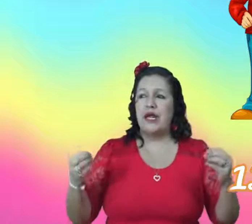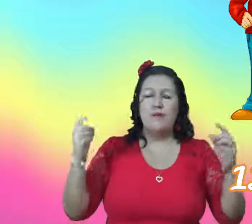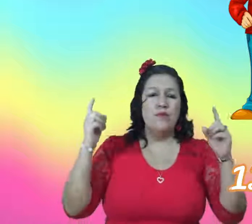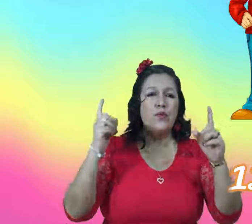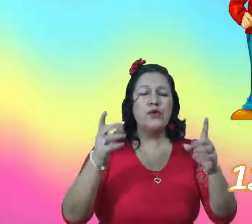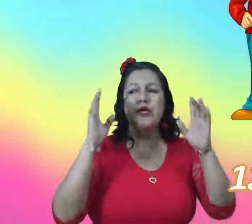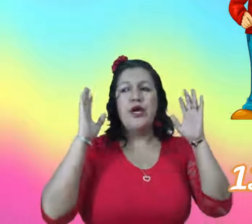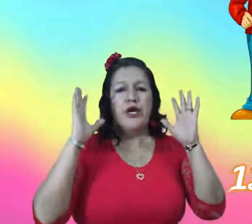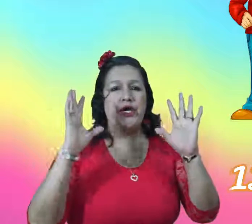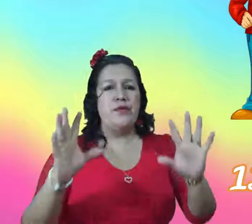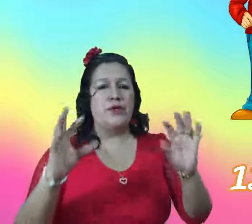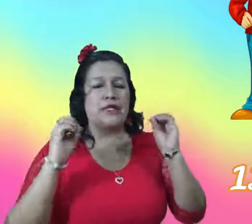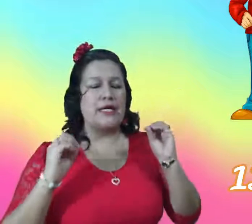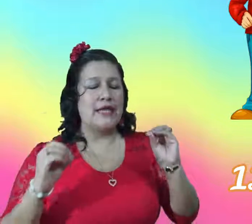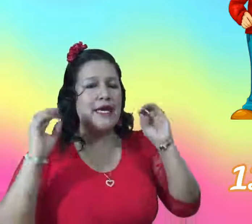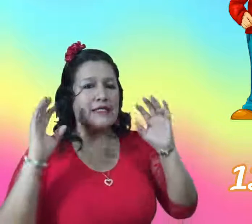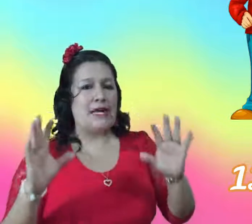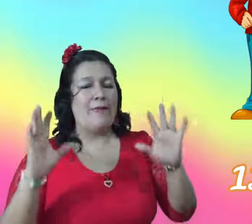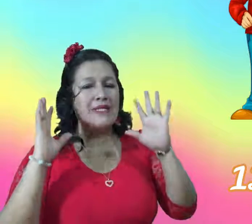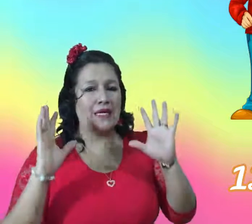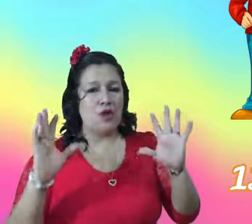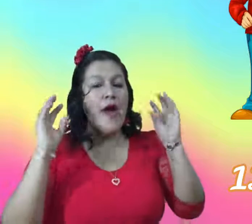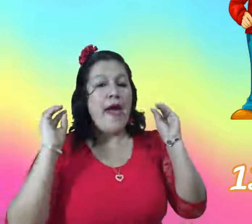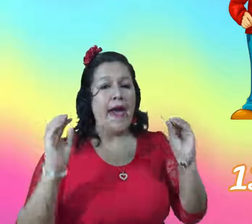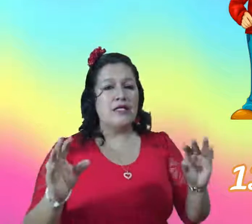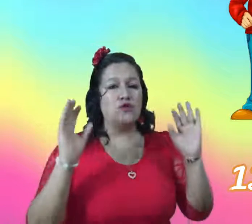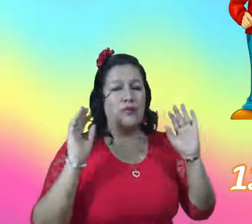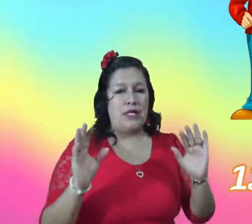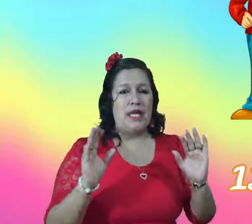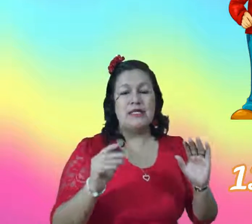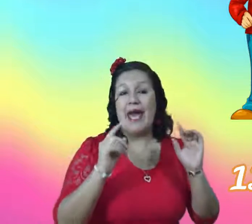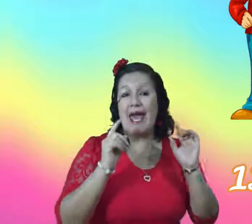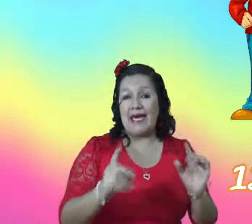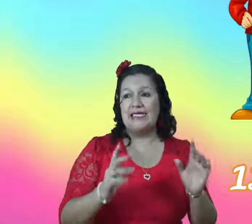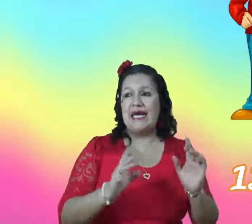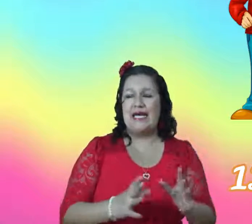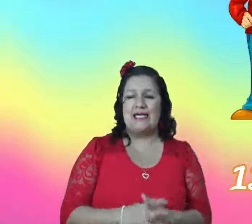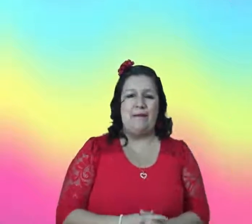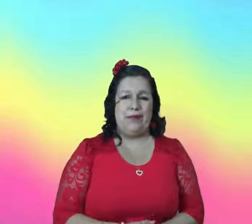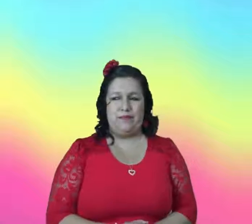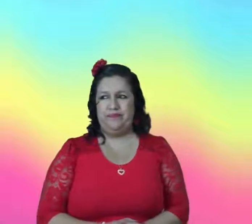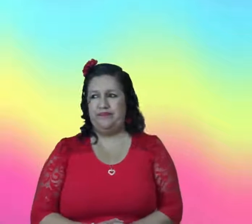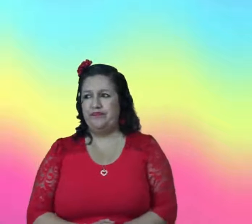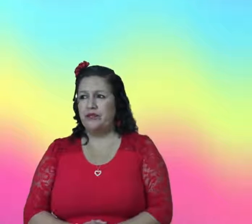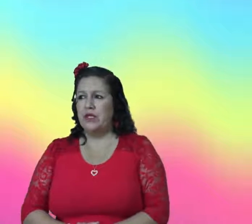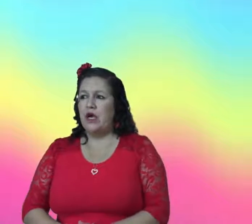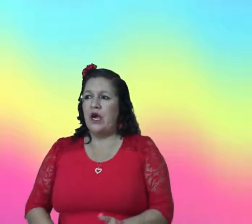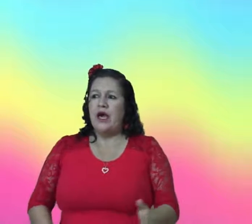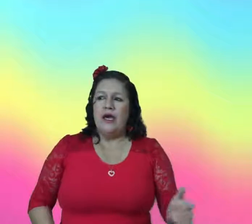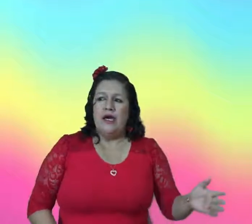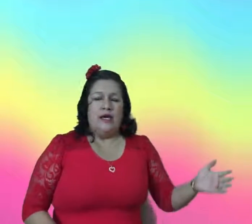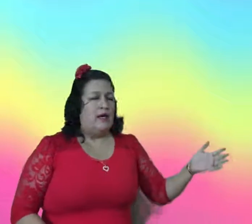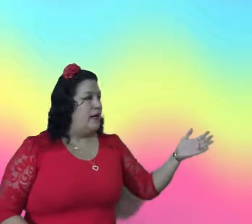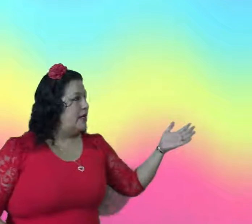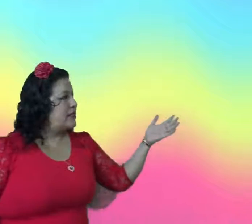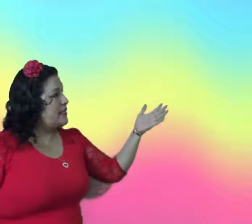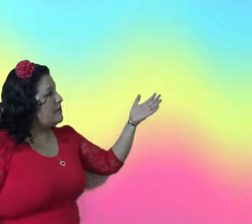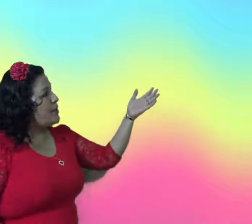emocional muy importante que está pasando en su vida en esta etapa. También